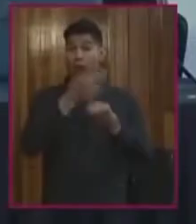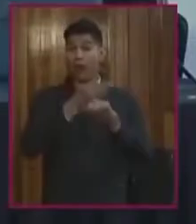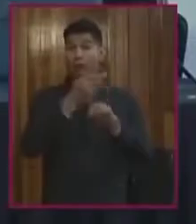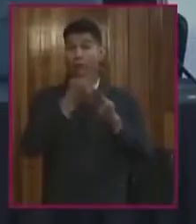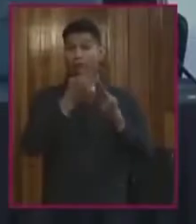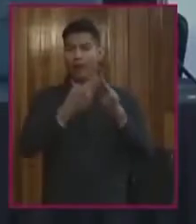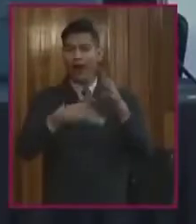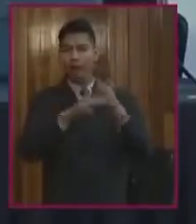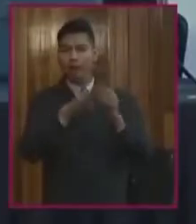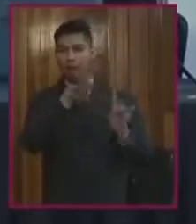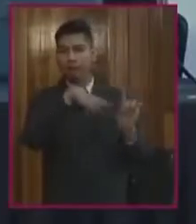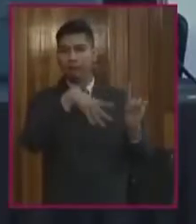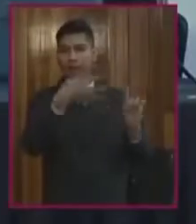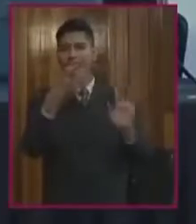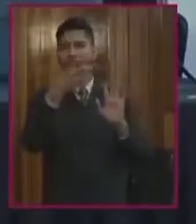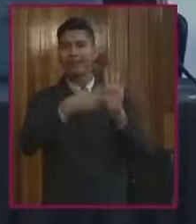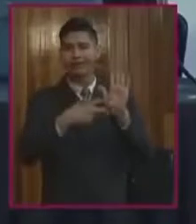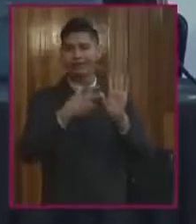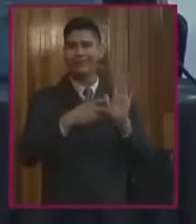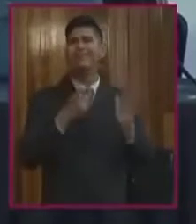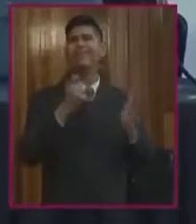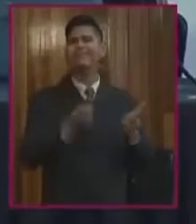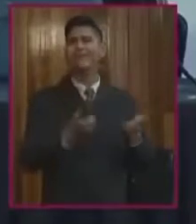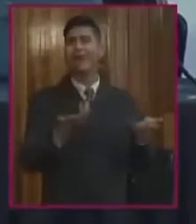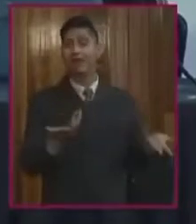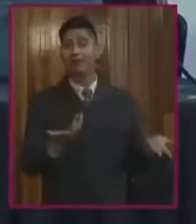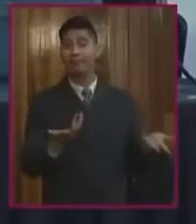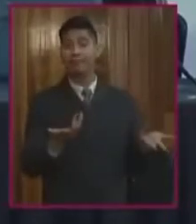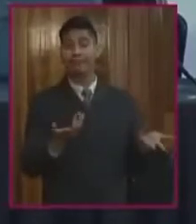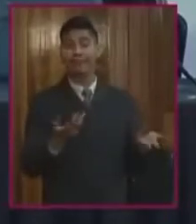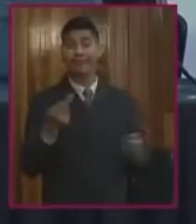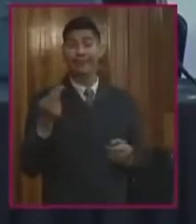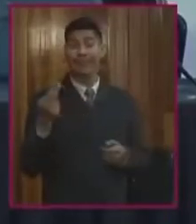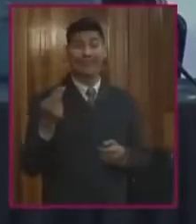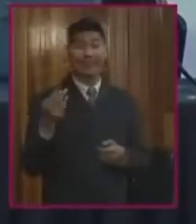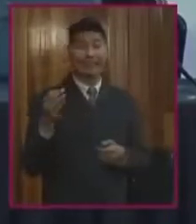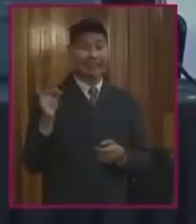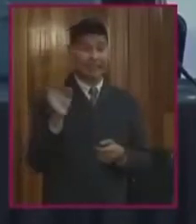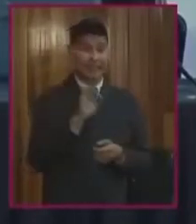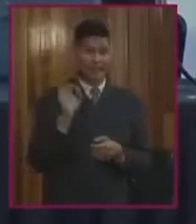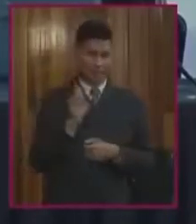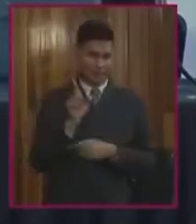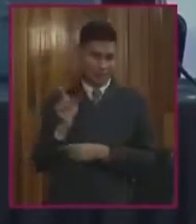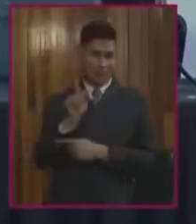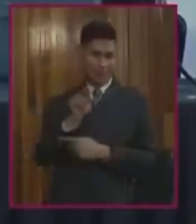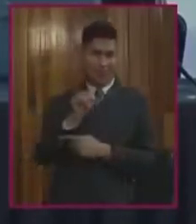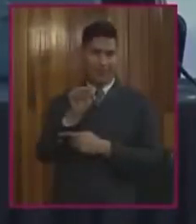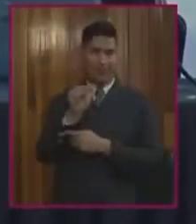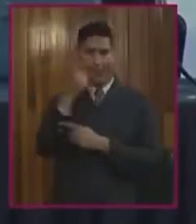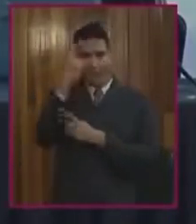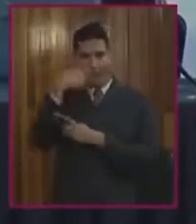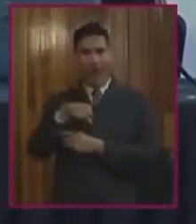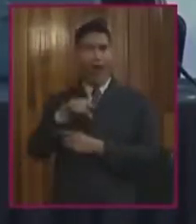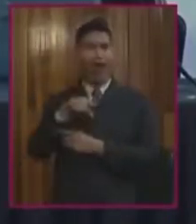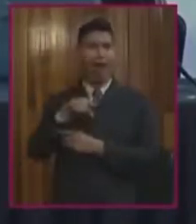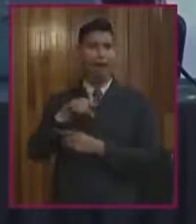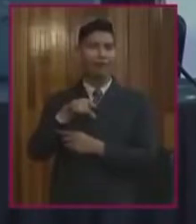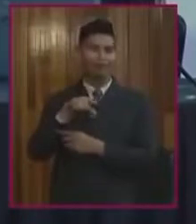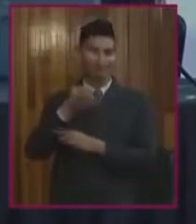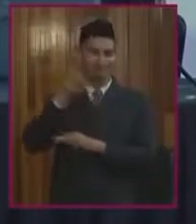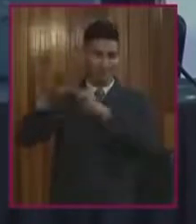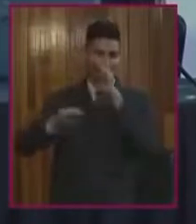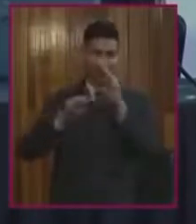la filosofía de base de este marco se distancia claramente del currículum PISA y de la formación para la competitividad